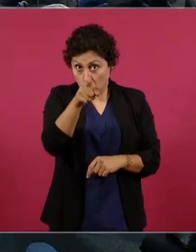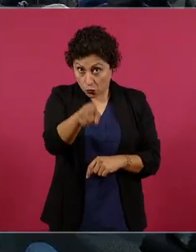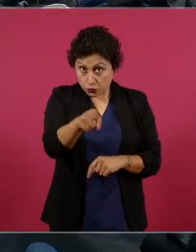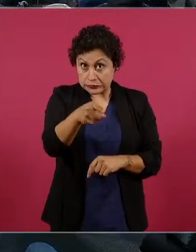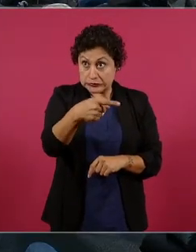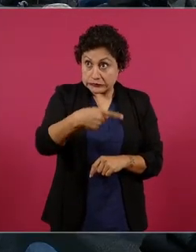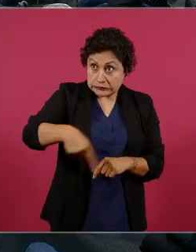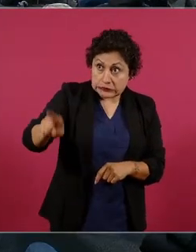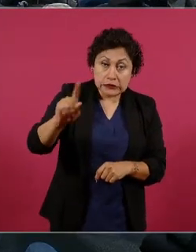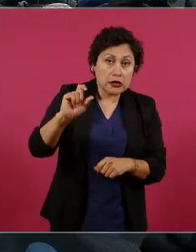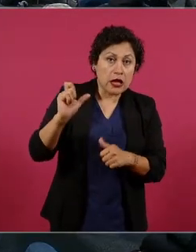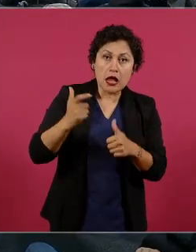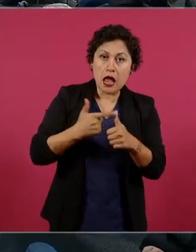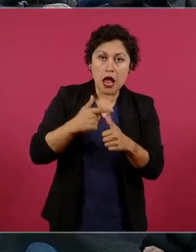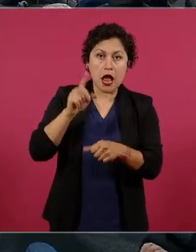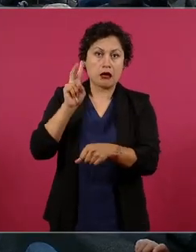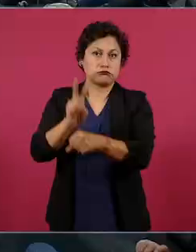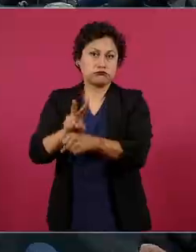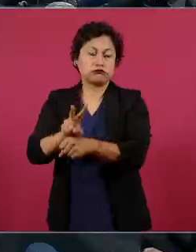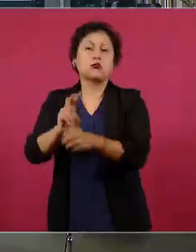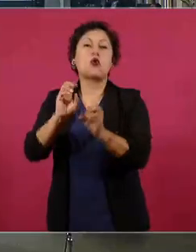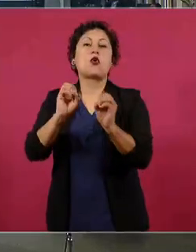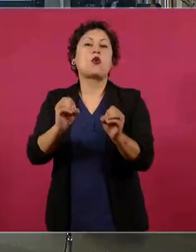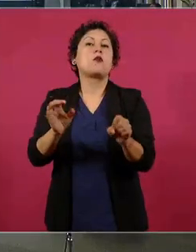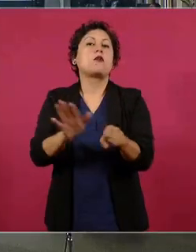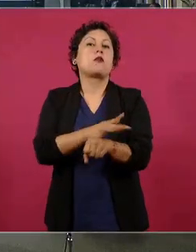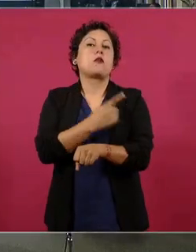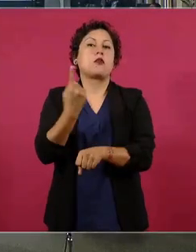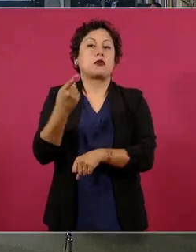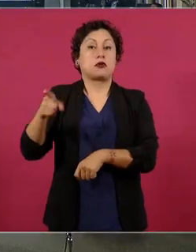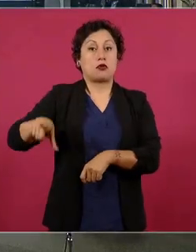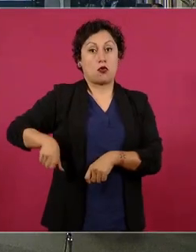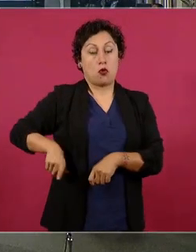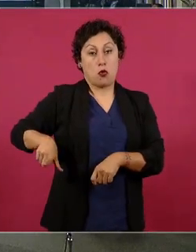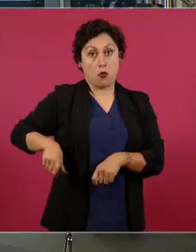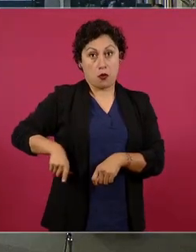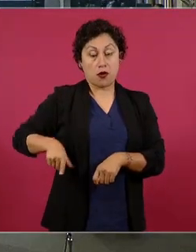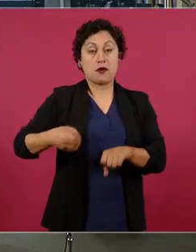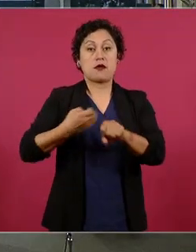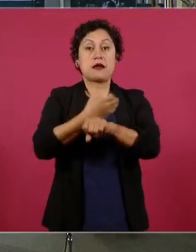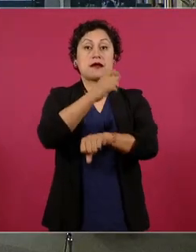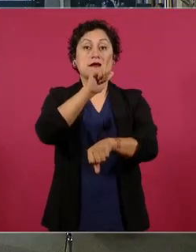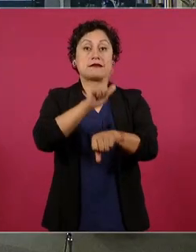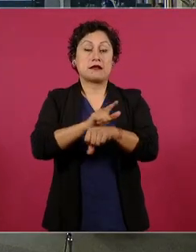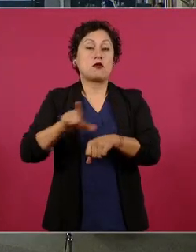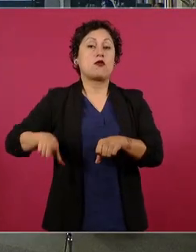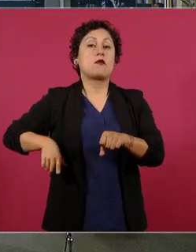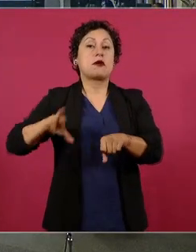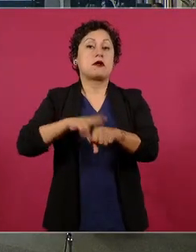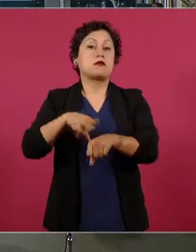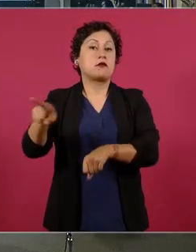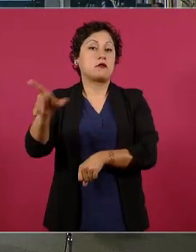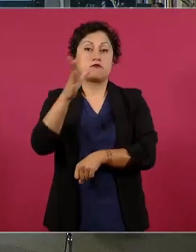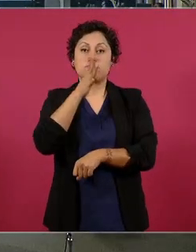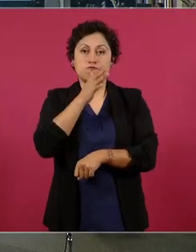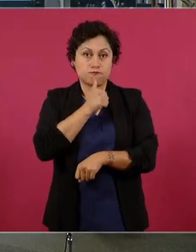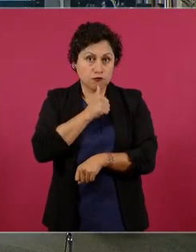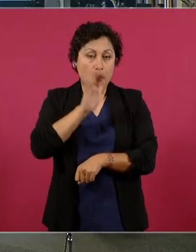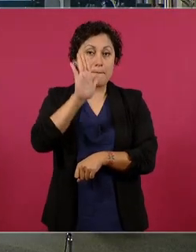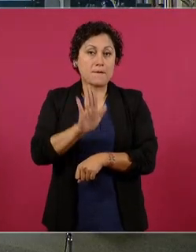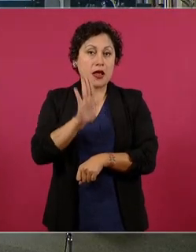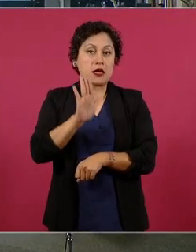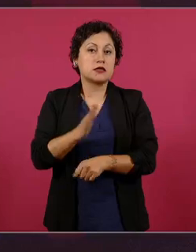información, porque el gobernador no ha podido con este tema y se teme que el conflicto entre estas dos partes escale,